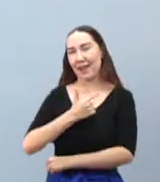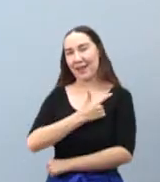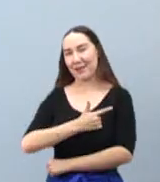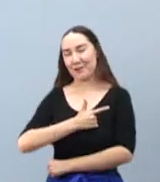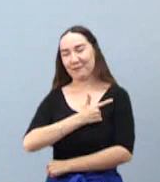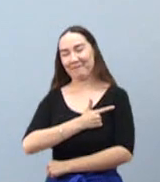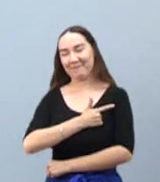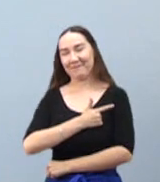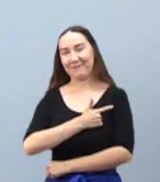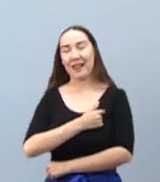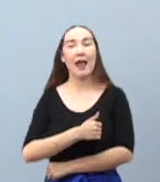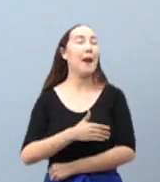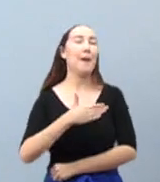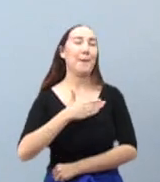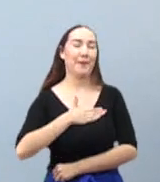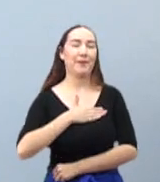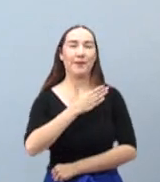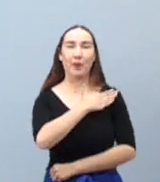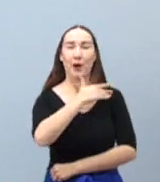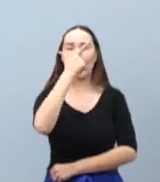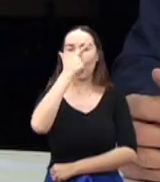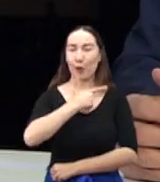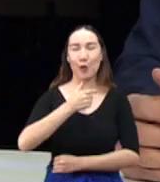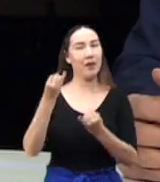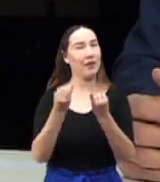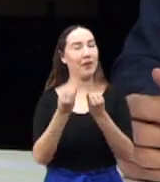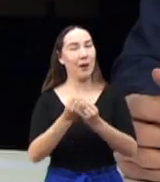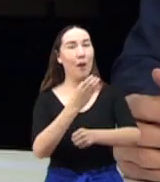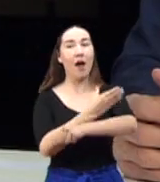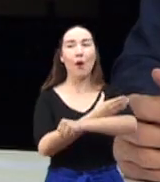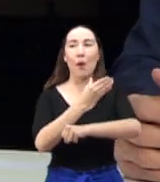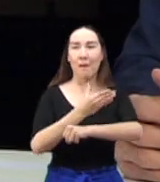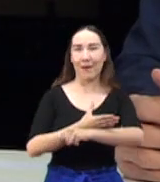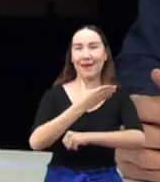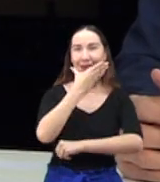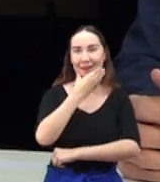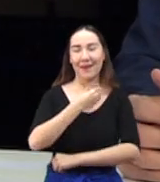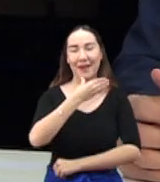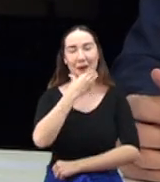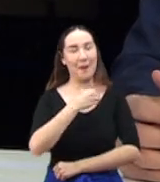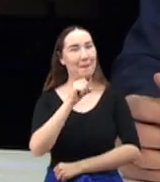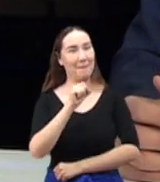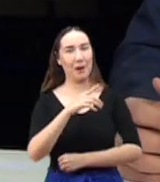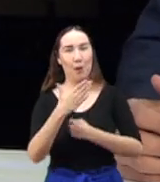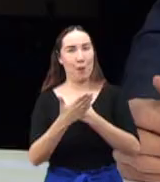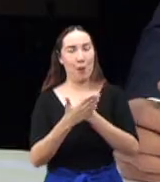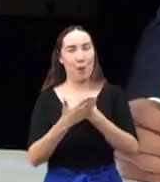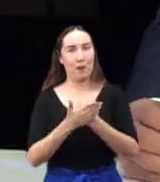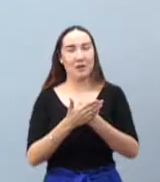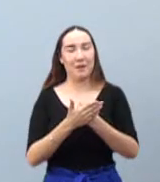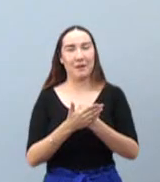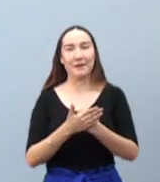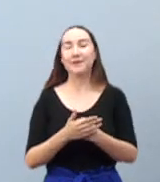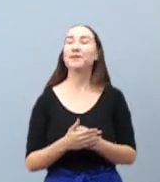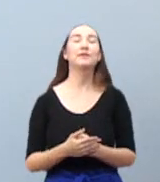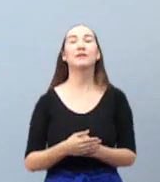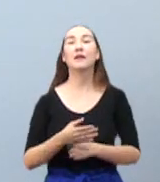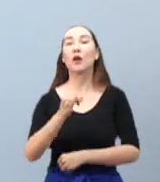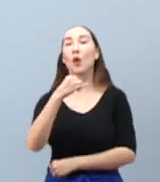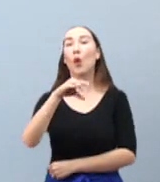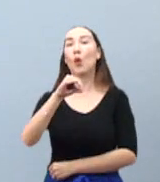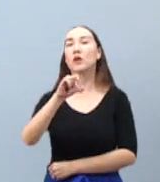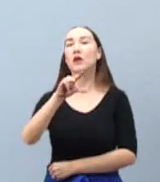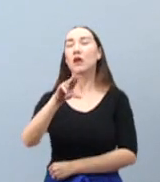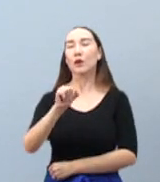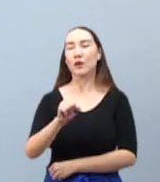Ah, el gusto es mío, Miguel Gallegos. Muy buenas noches también a mis compañeros que en un momento tú mismo presentarás. Muchas gracias, Pau. José Luis Juárez, maestro,